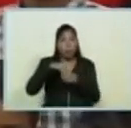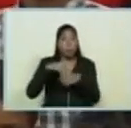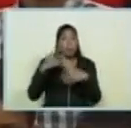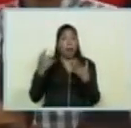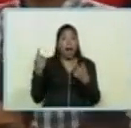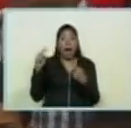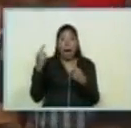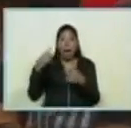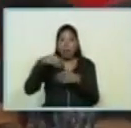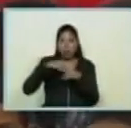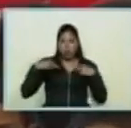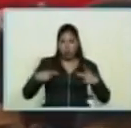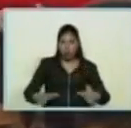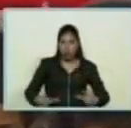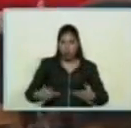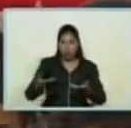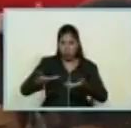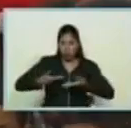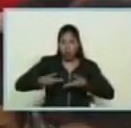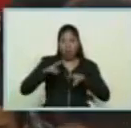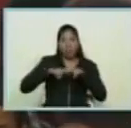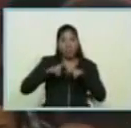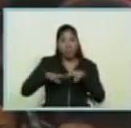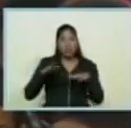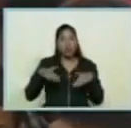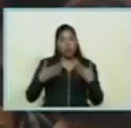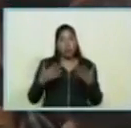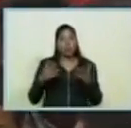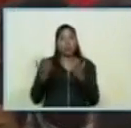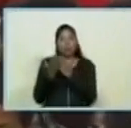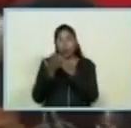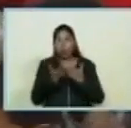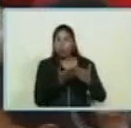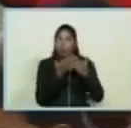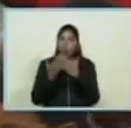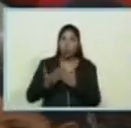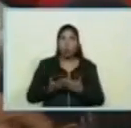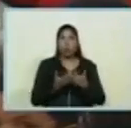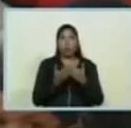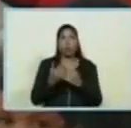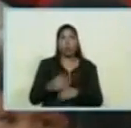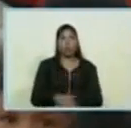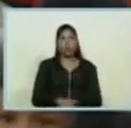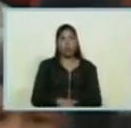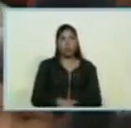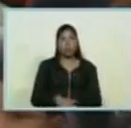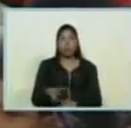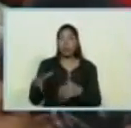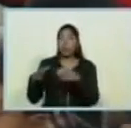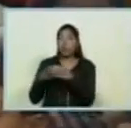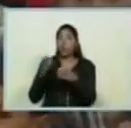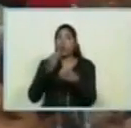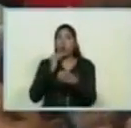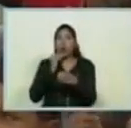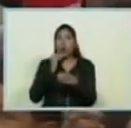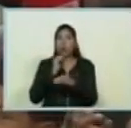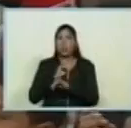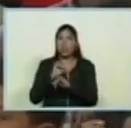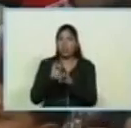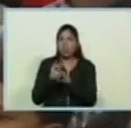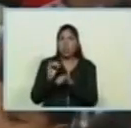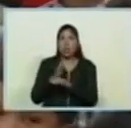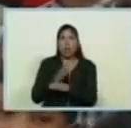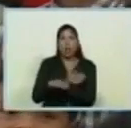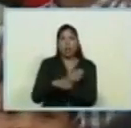sus escuelas priorizadas. Desde acá los jóvenes de Chamba Juvenil hicieron la recuperación de nuestra base,